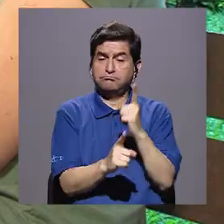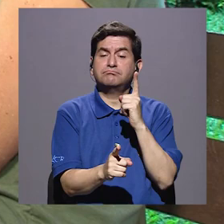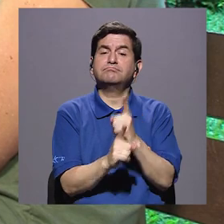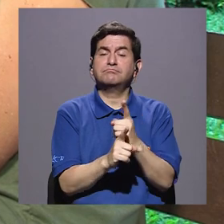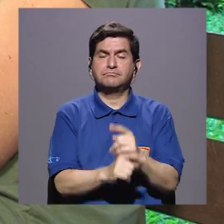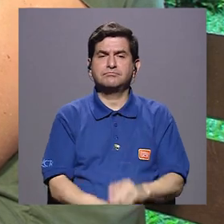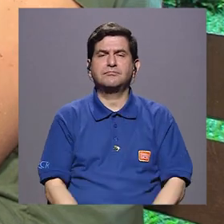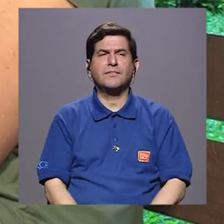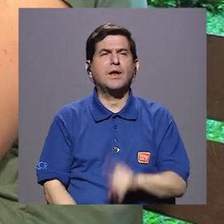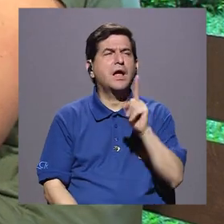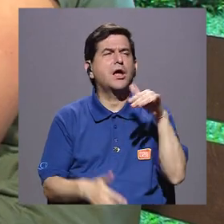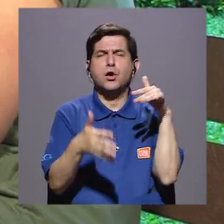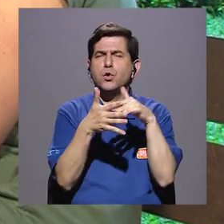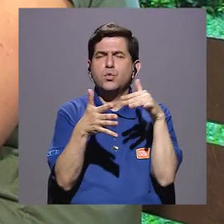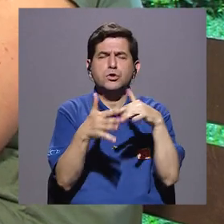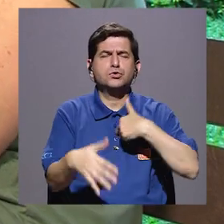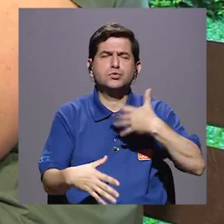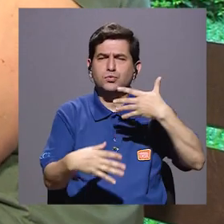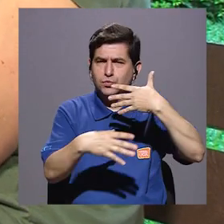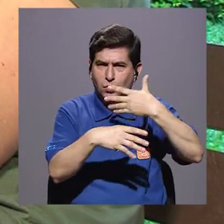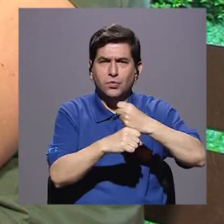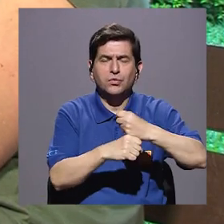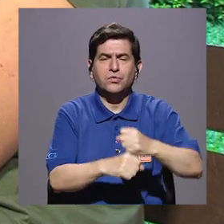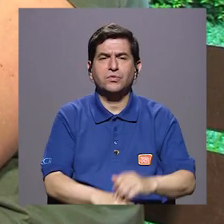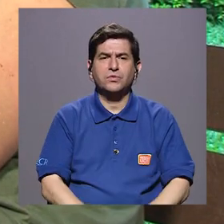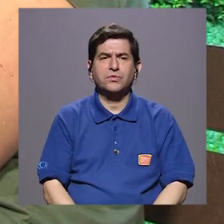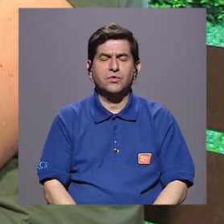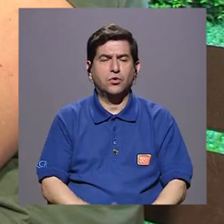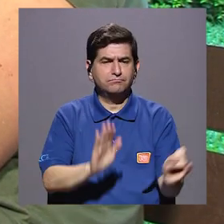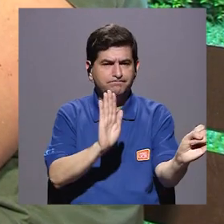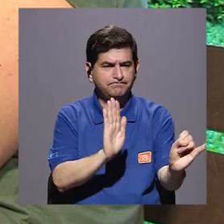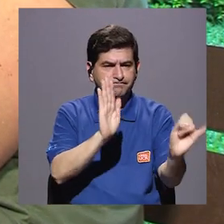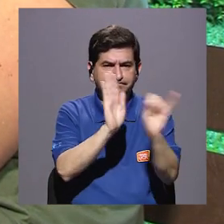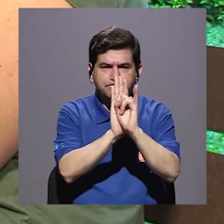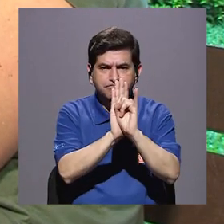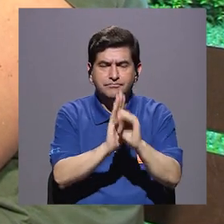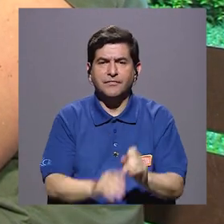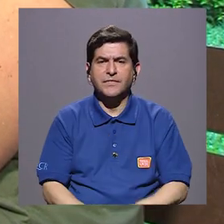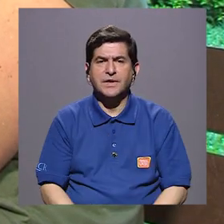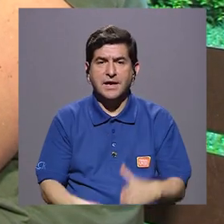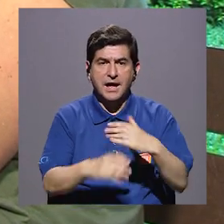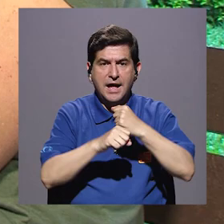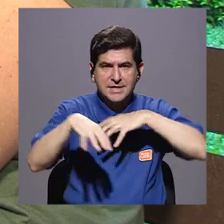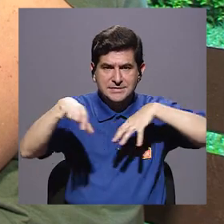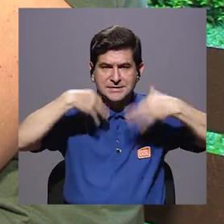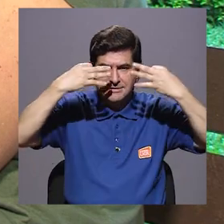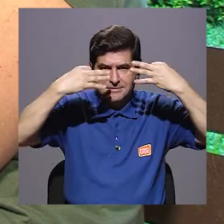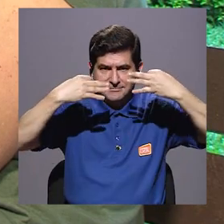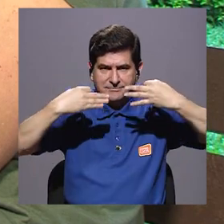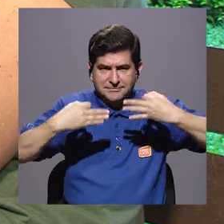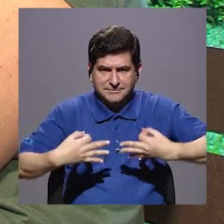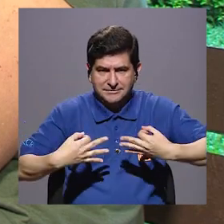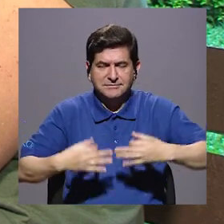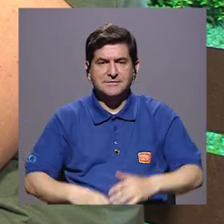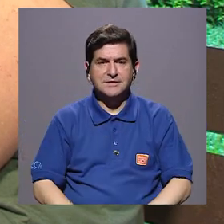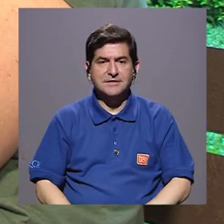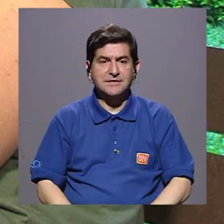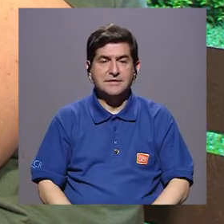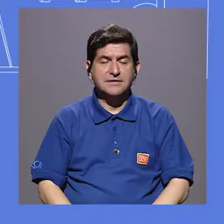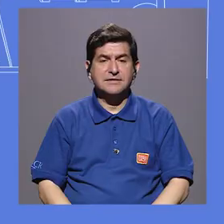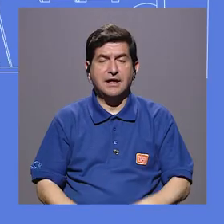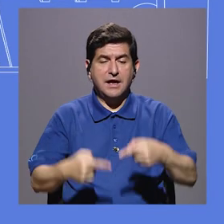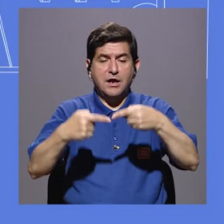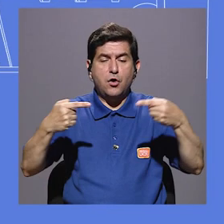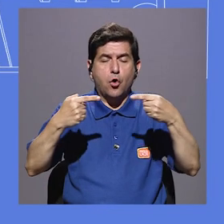correcto. En uno de los estudios que yo realicé, se logró identificar que realizar ejercicio propiamente